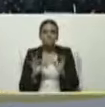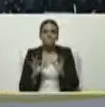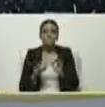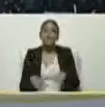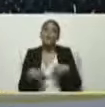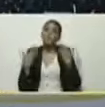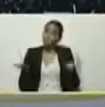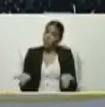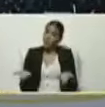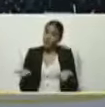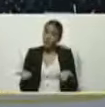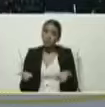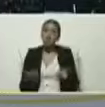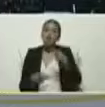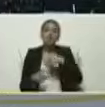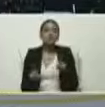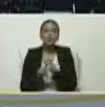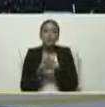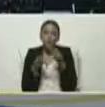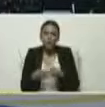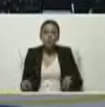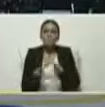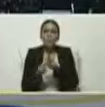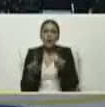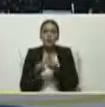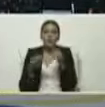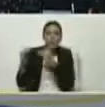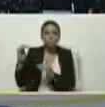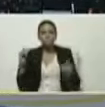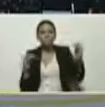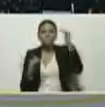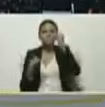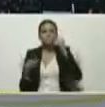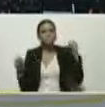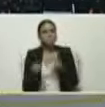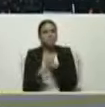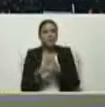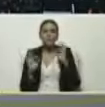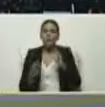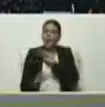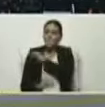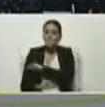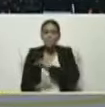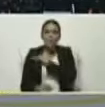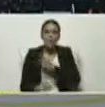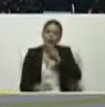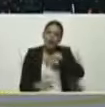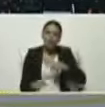eso, máxima moral, policías del país. Máxima moral.